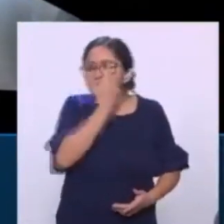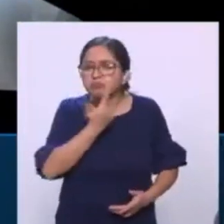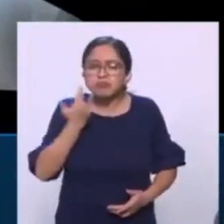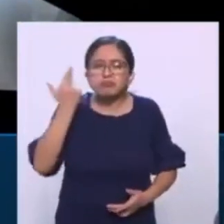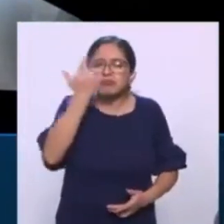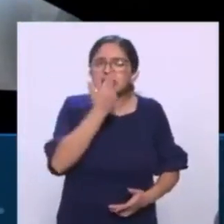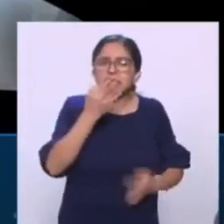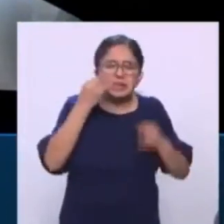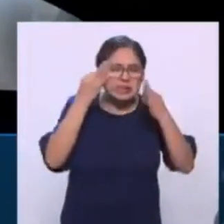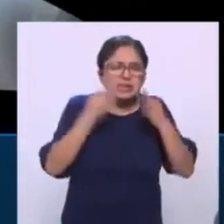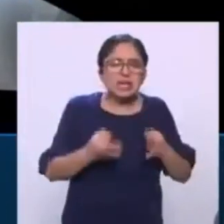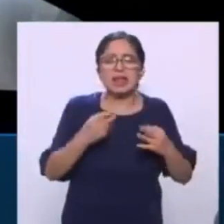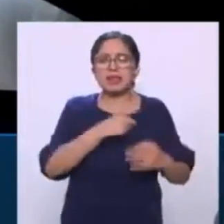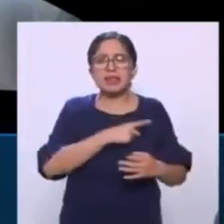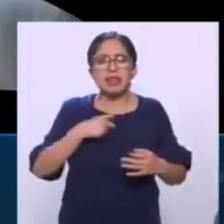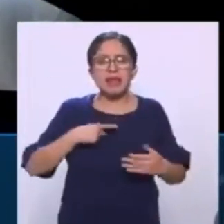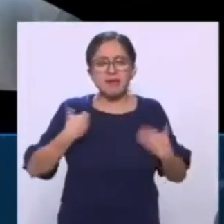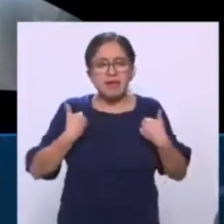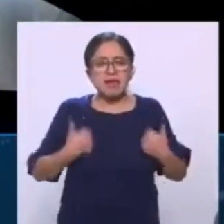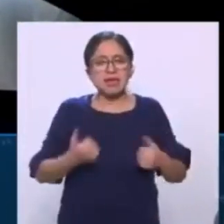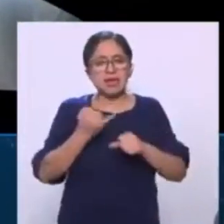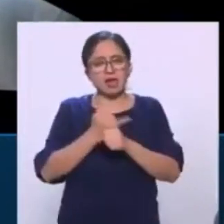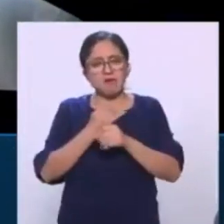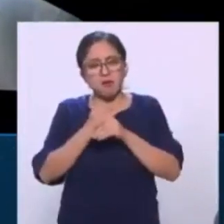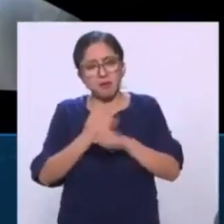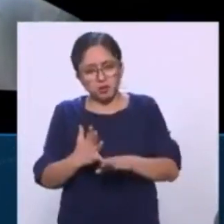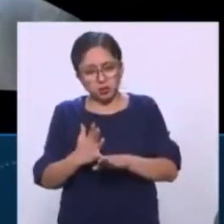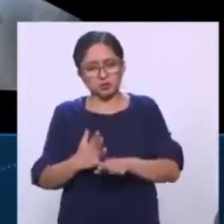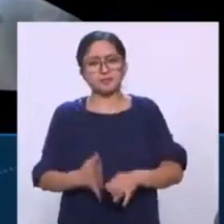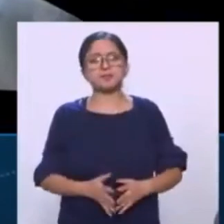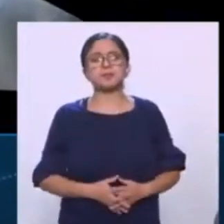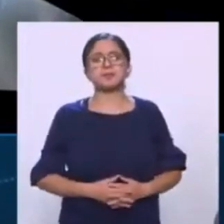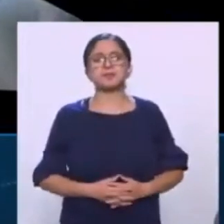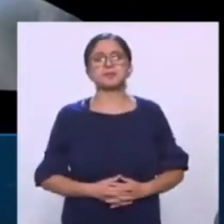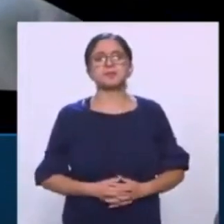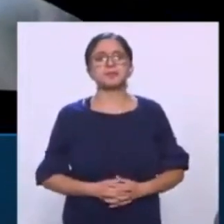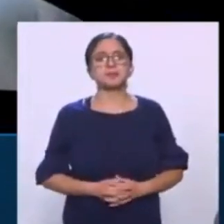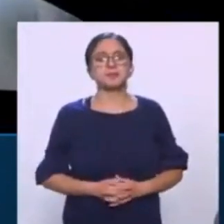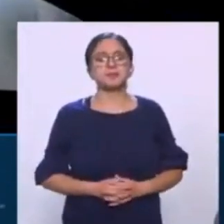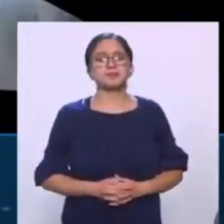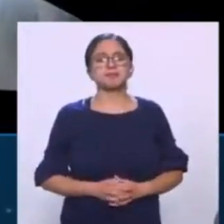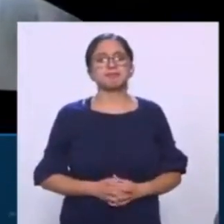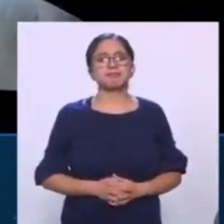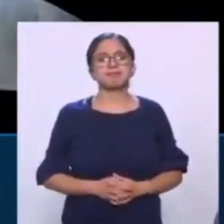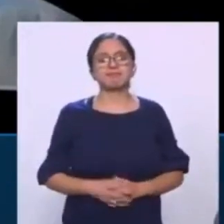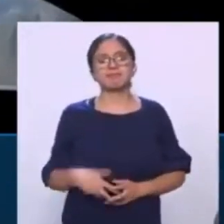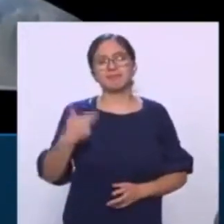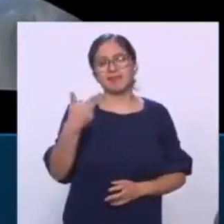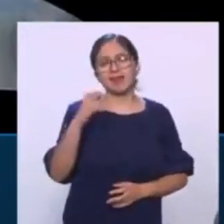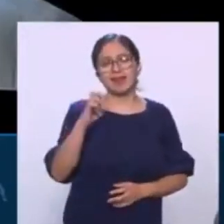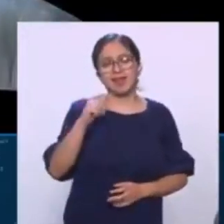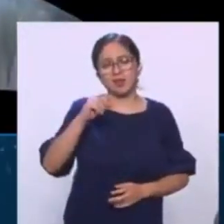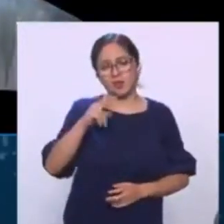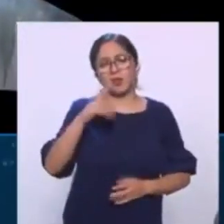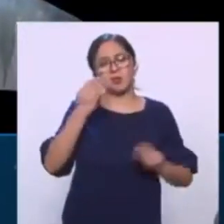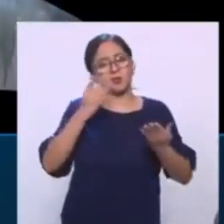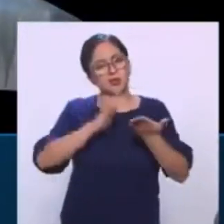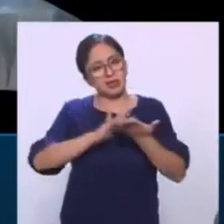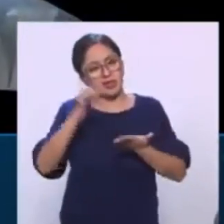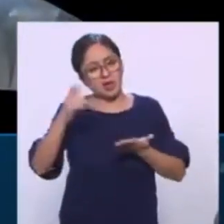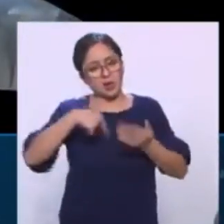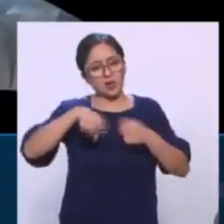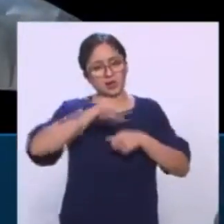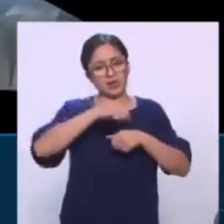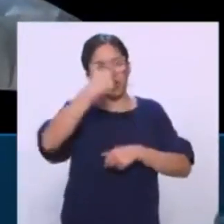operativo, digamos, al menos. Héctor, pues muchísimas gracias por habernos acompañado esta